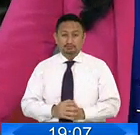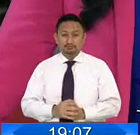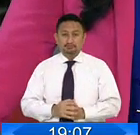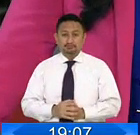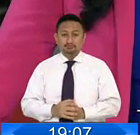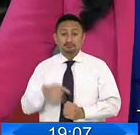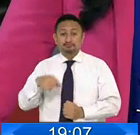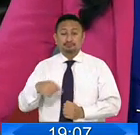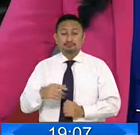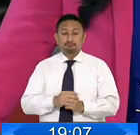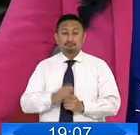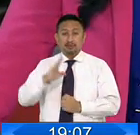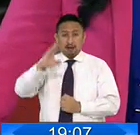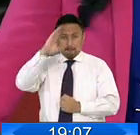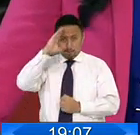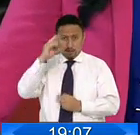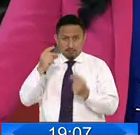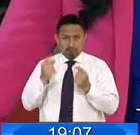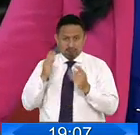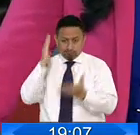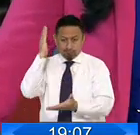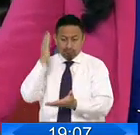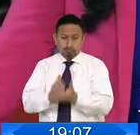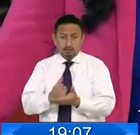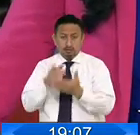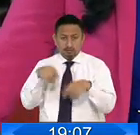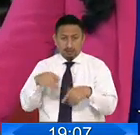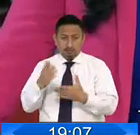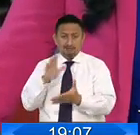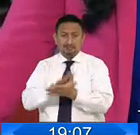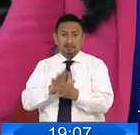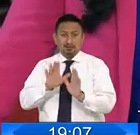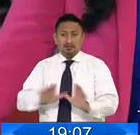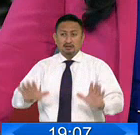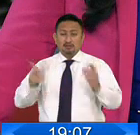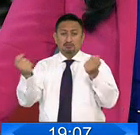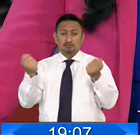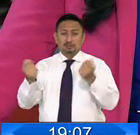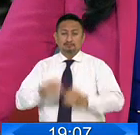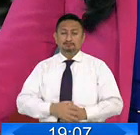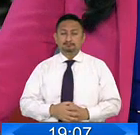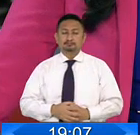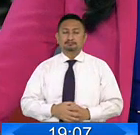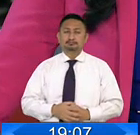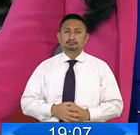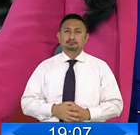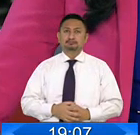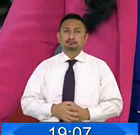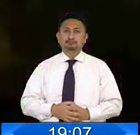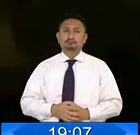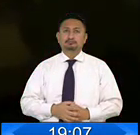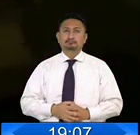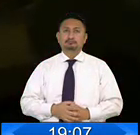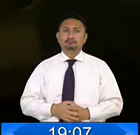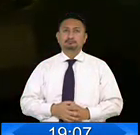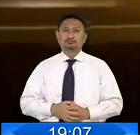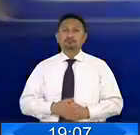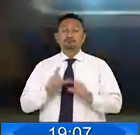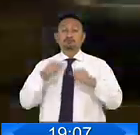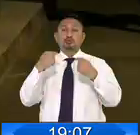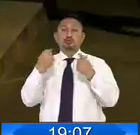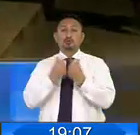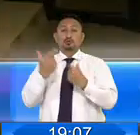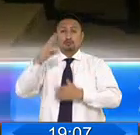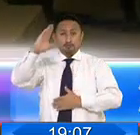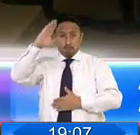La intervención de los uniformados permitió retomar el control al interior del centro de rehabilitación. Los grupos tácticos de